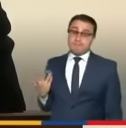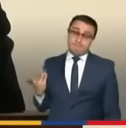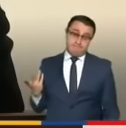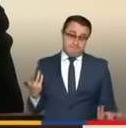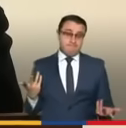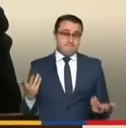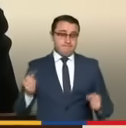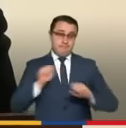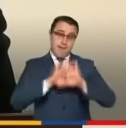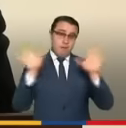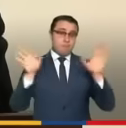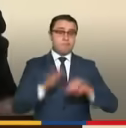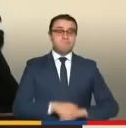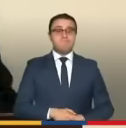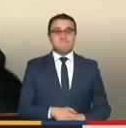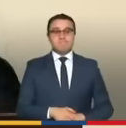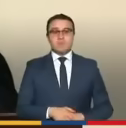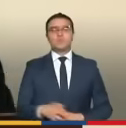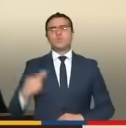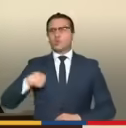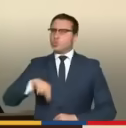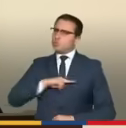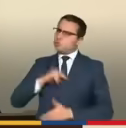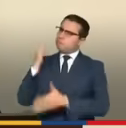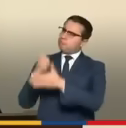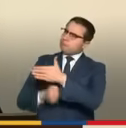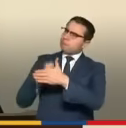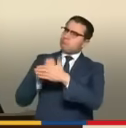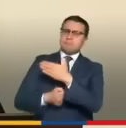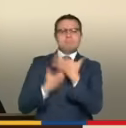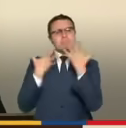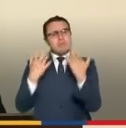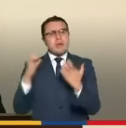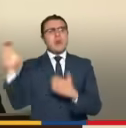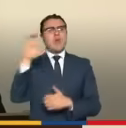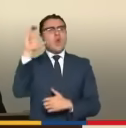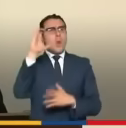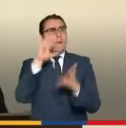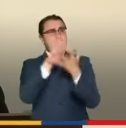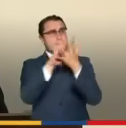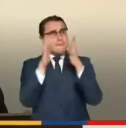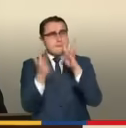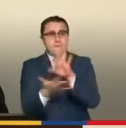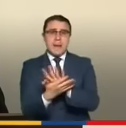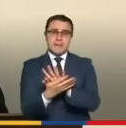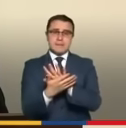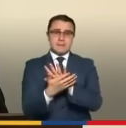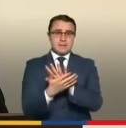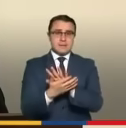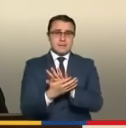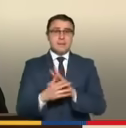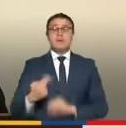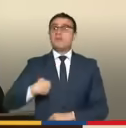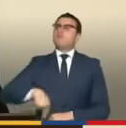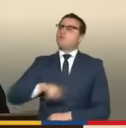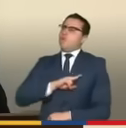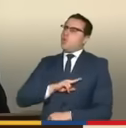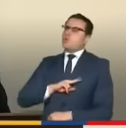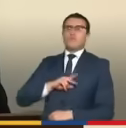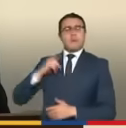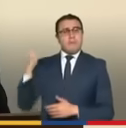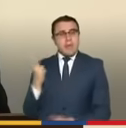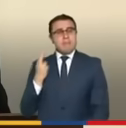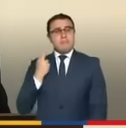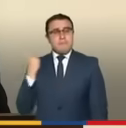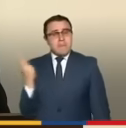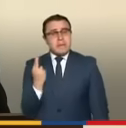Indudablemente. Hemos sido persistentes en que este país tenga paz. Y una y otra vez, a pesar